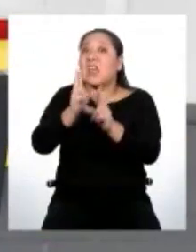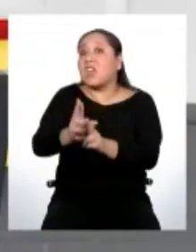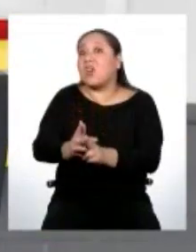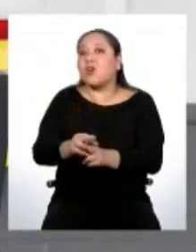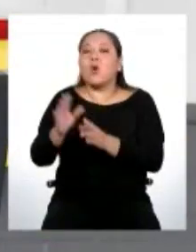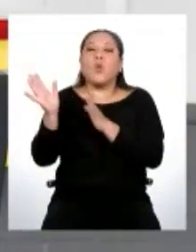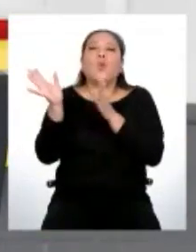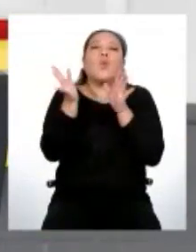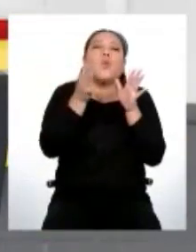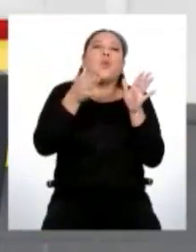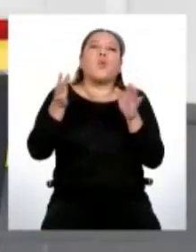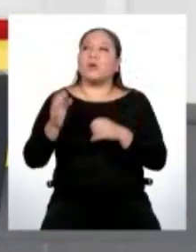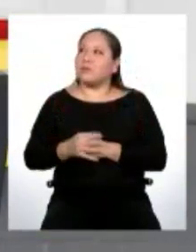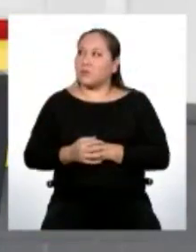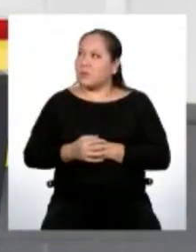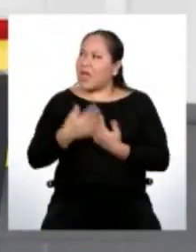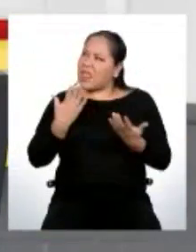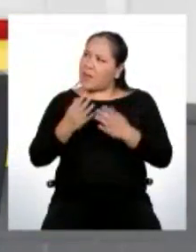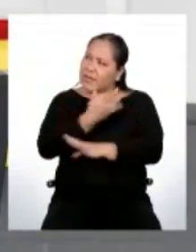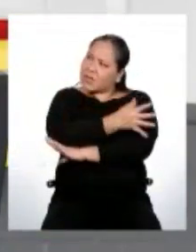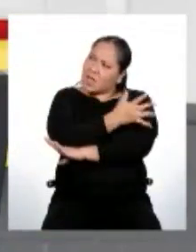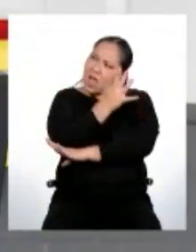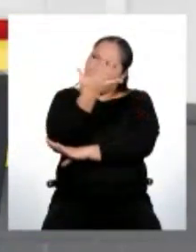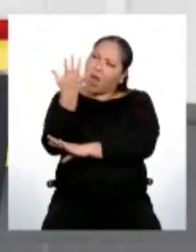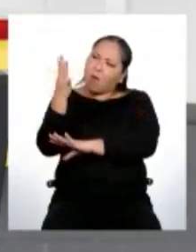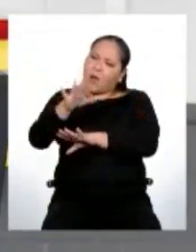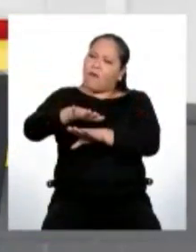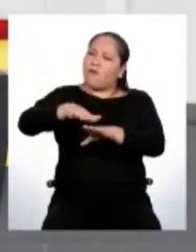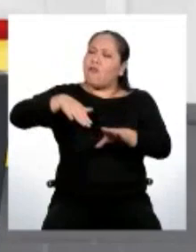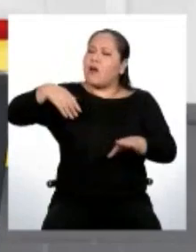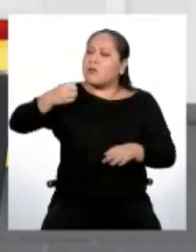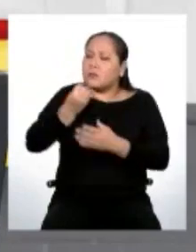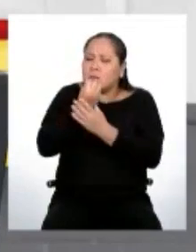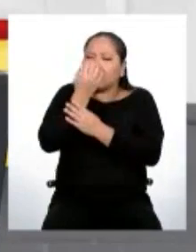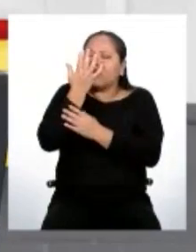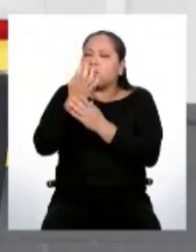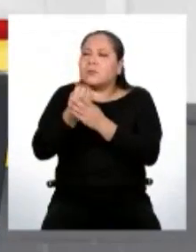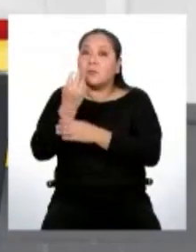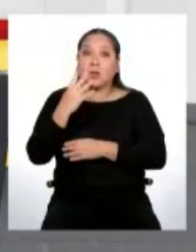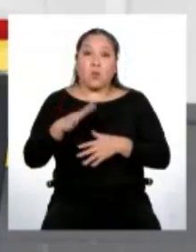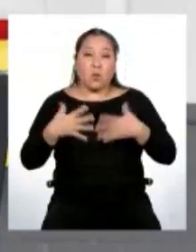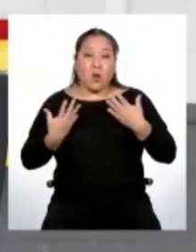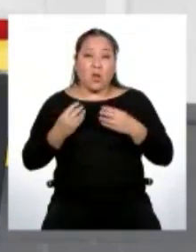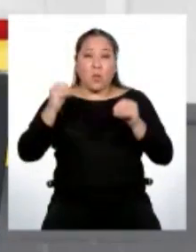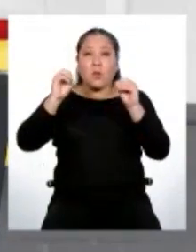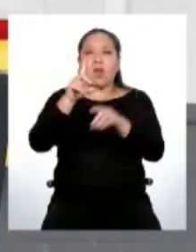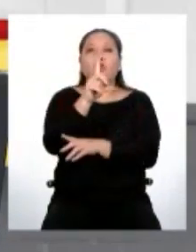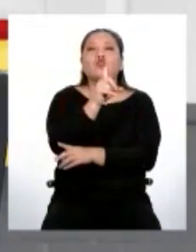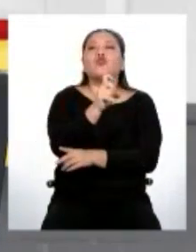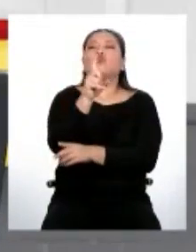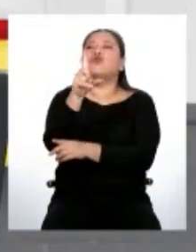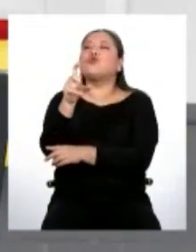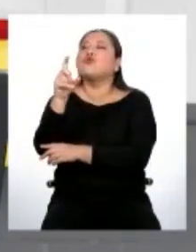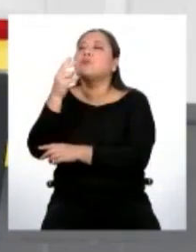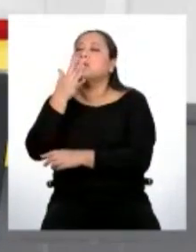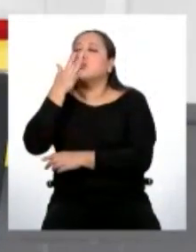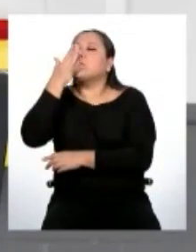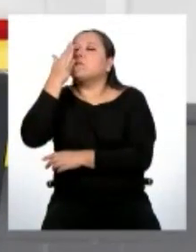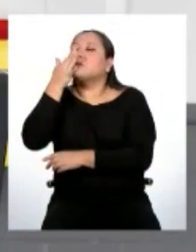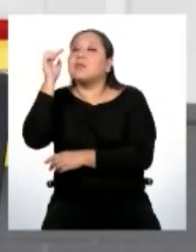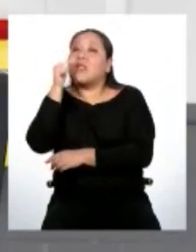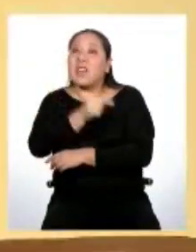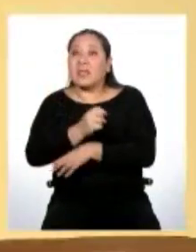un campo en exteriores, como un campo de flores, ¿puedo perfumar el escenario con el olor de esas